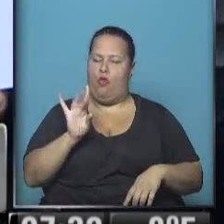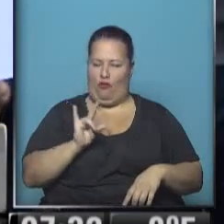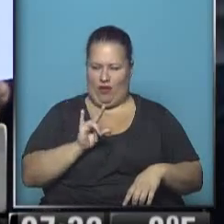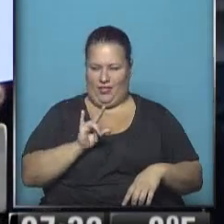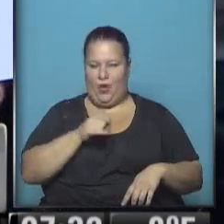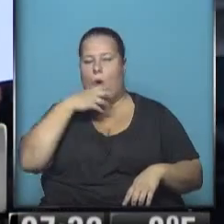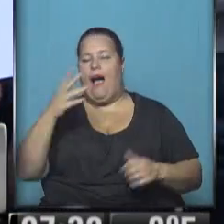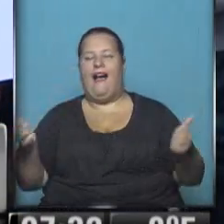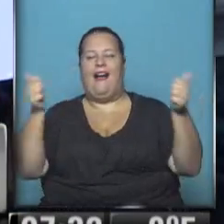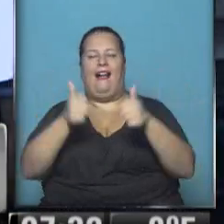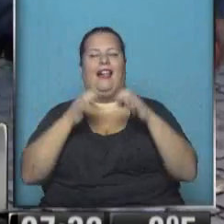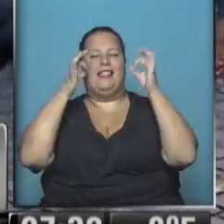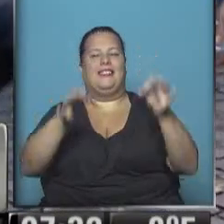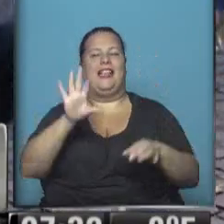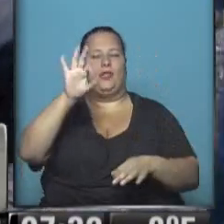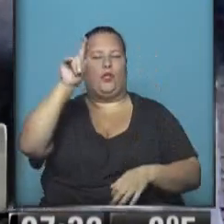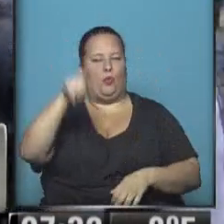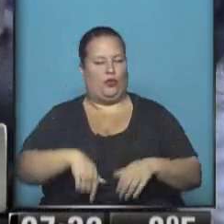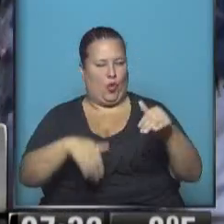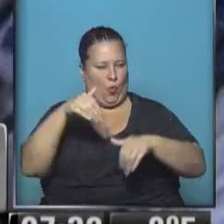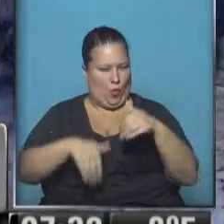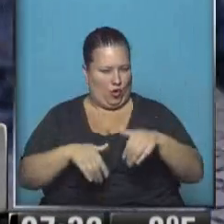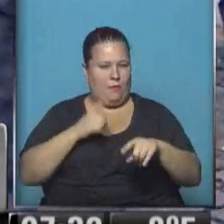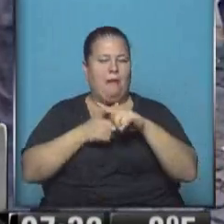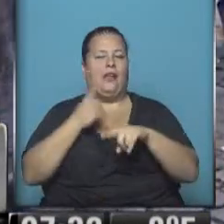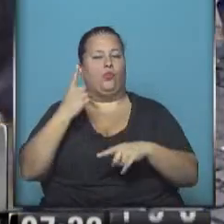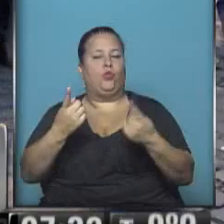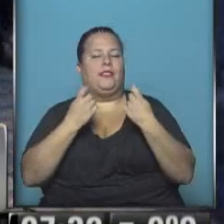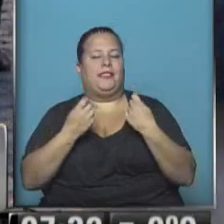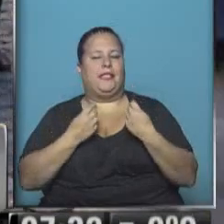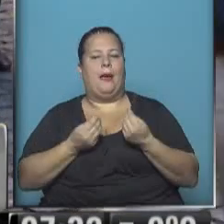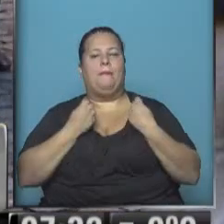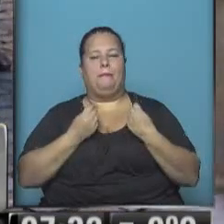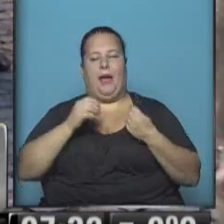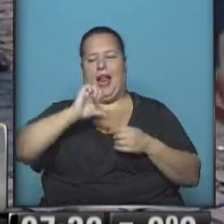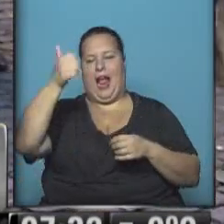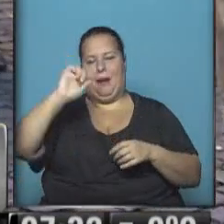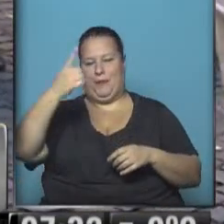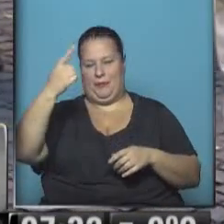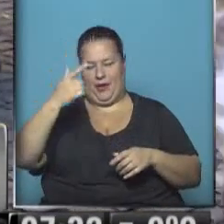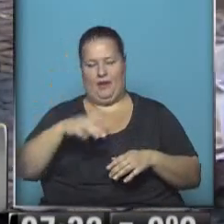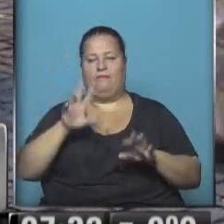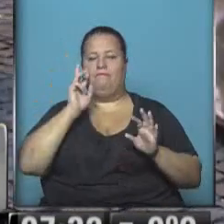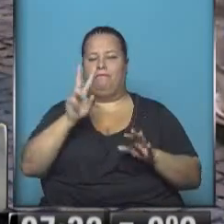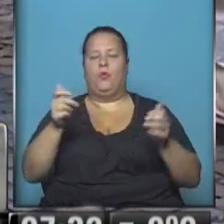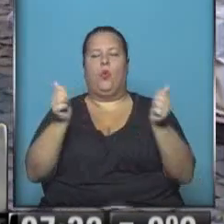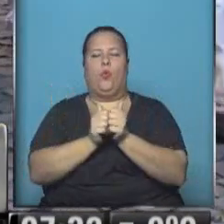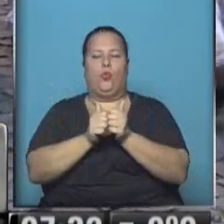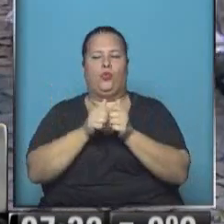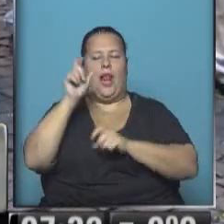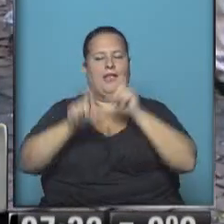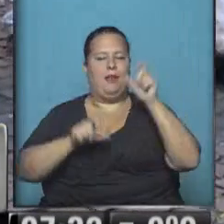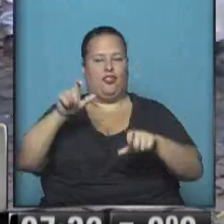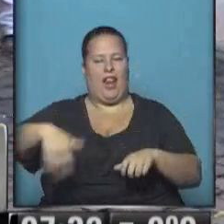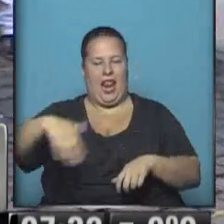que cualquier candidato llegue al 50% de los votos, más uno, que es lo que necesitan justamente para ganar en primera vuelta. Bueno, ahí lo vemos entonces acompañado por la gente